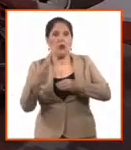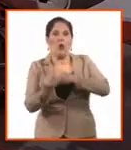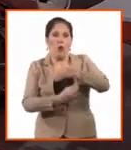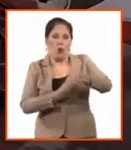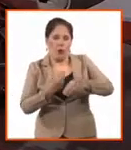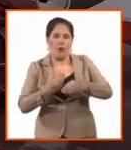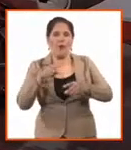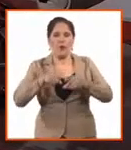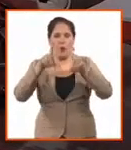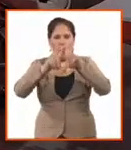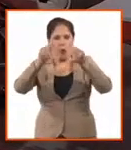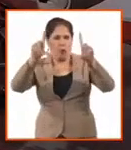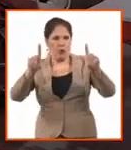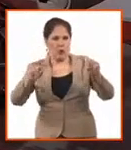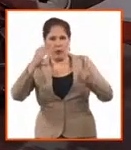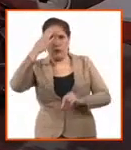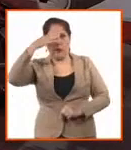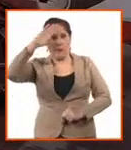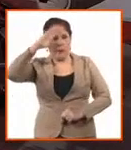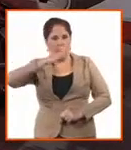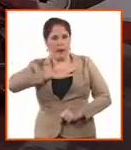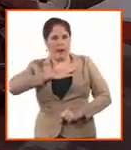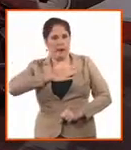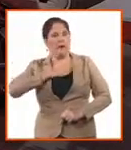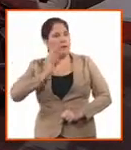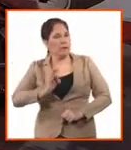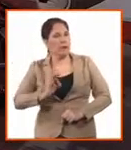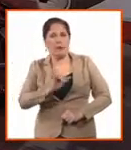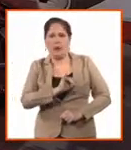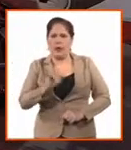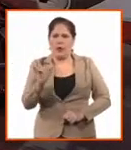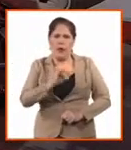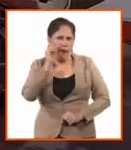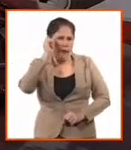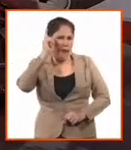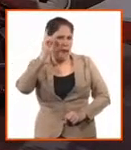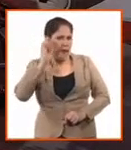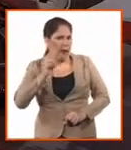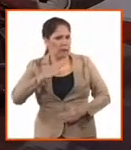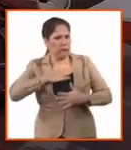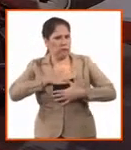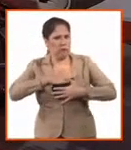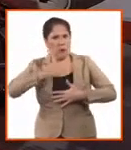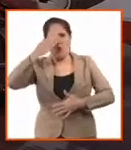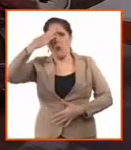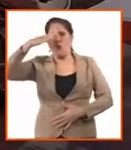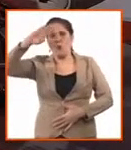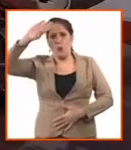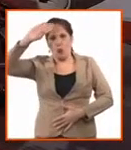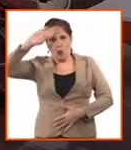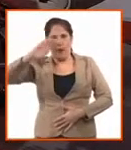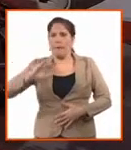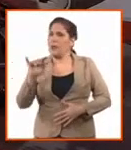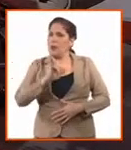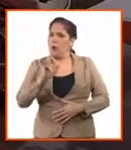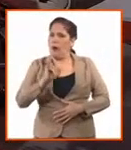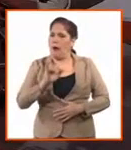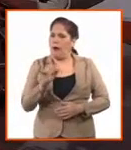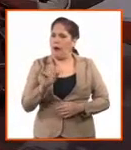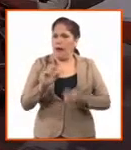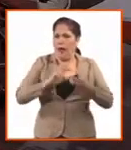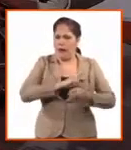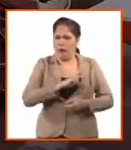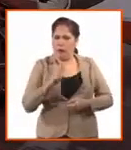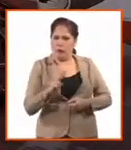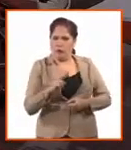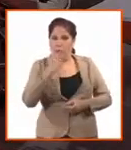el concepto de patria en los cubanos y le dio ese sentido de pertenencia a los cubanos, a su patria,